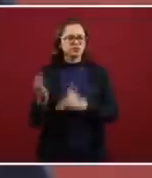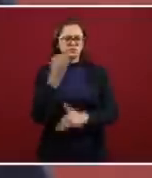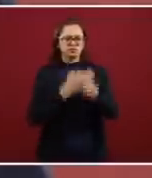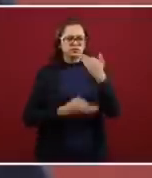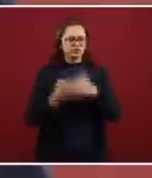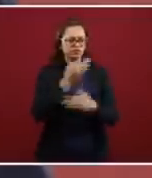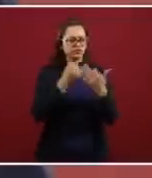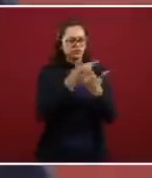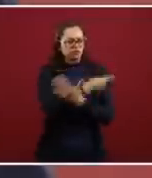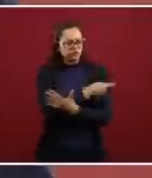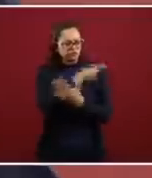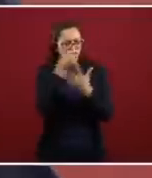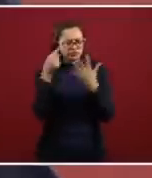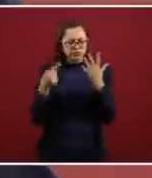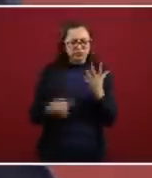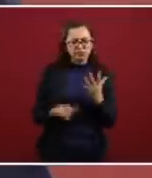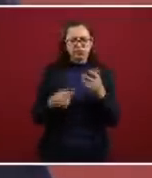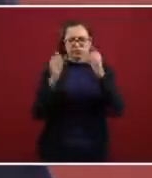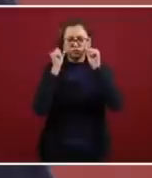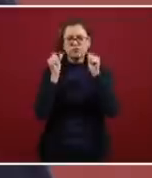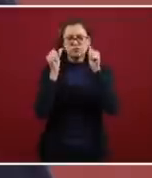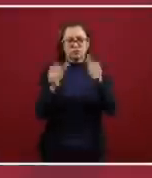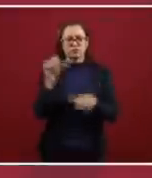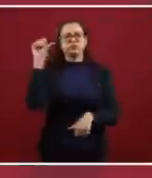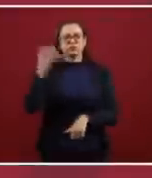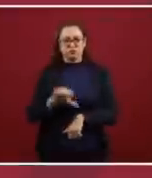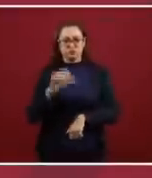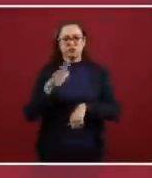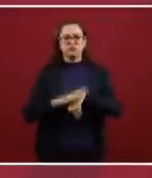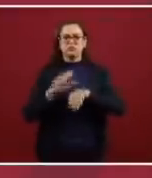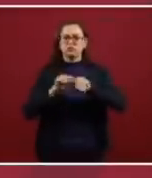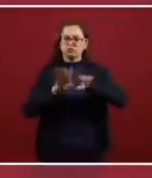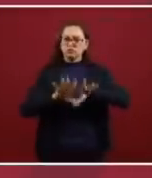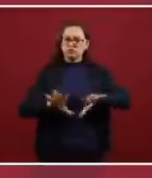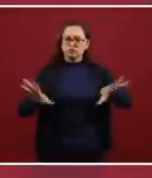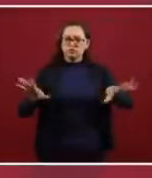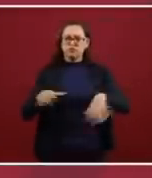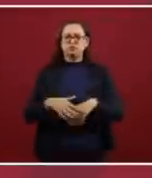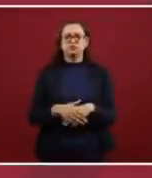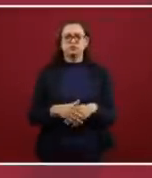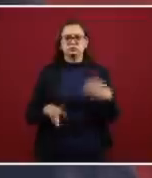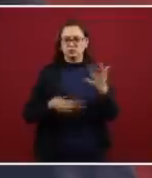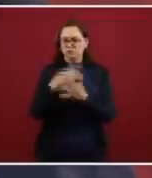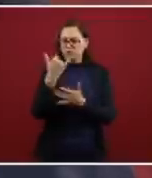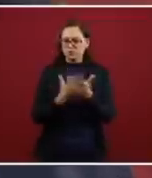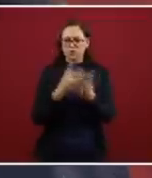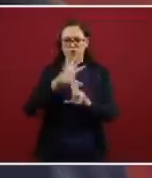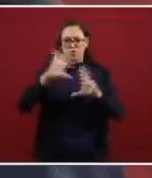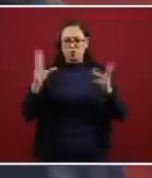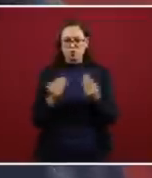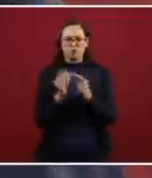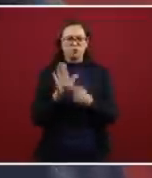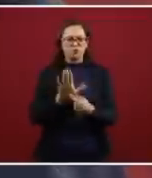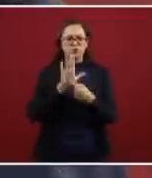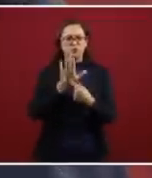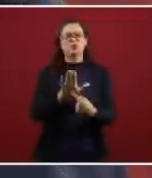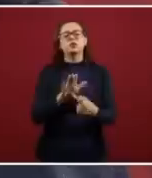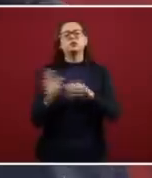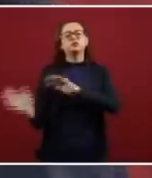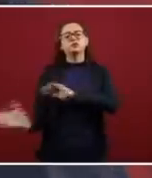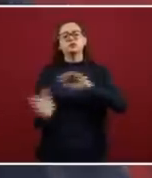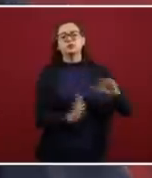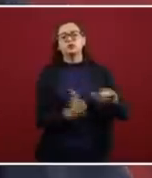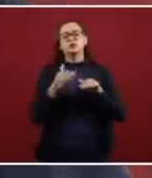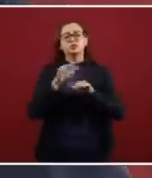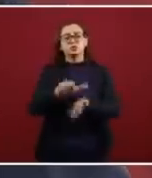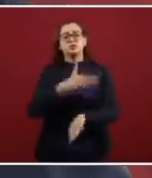contemplando. Hoy se va a hablar de eso, de todo el proyecto en su conjunto. Y sobre lo de